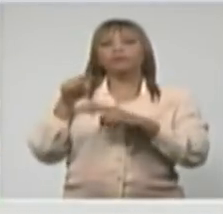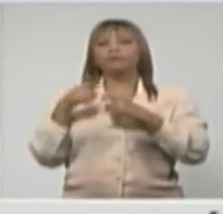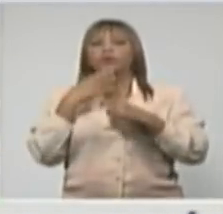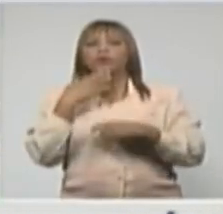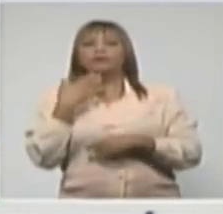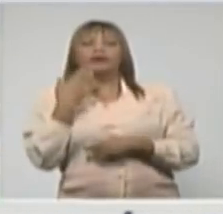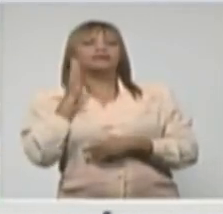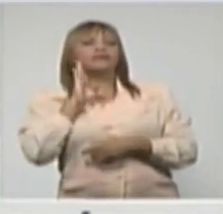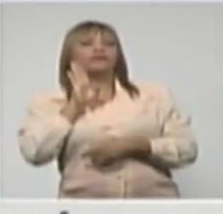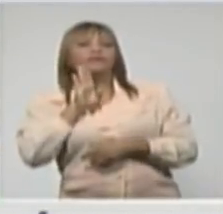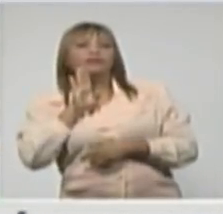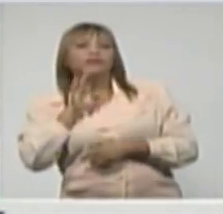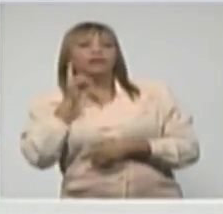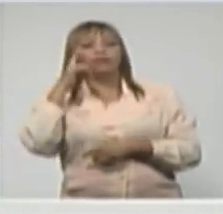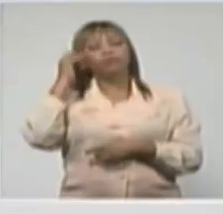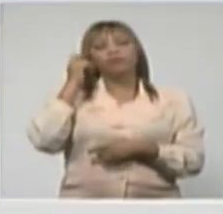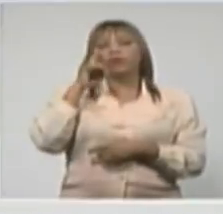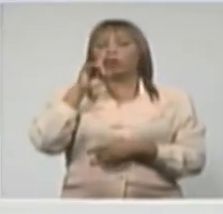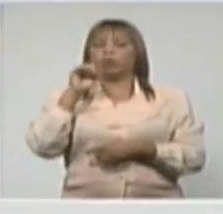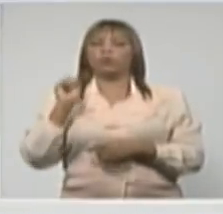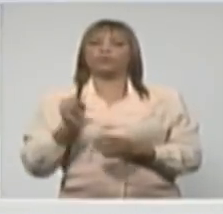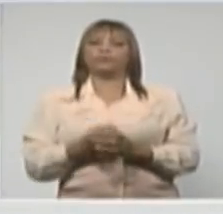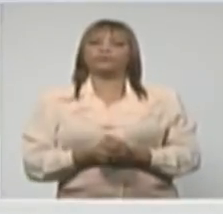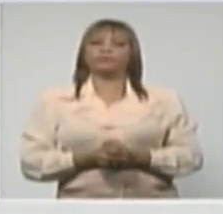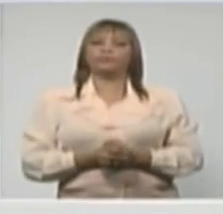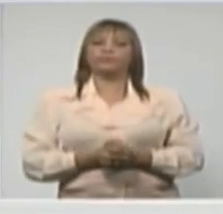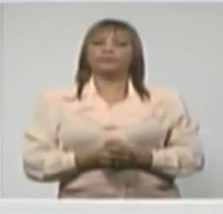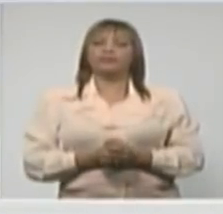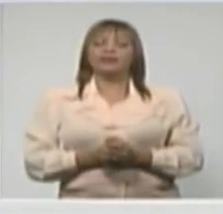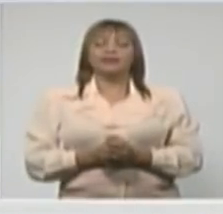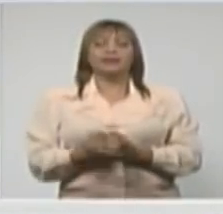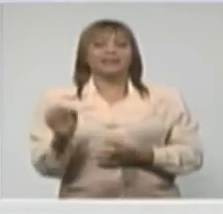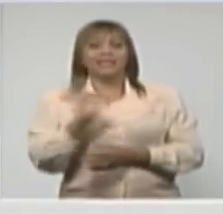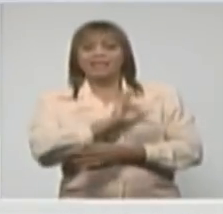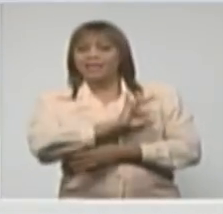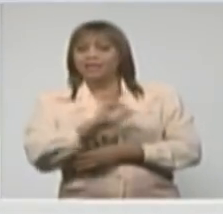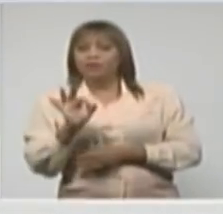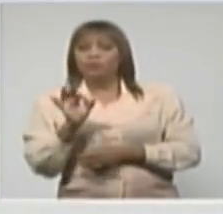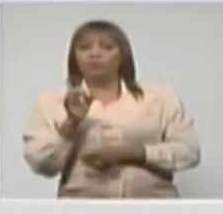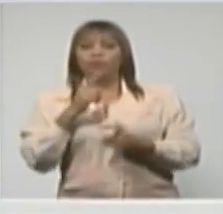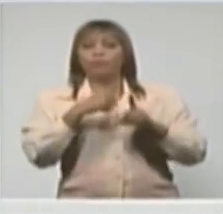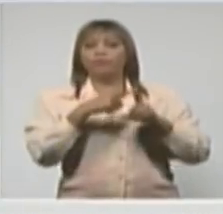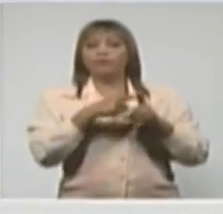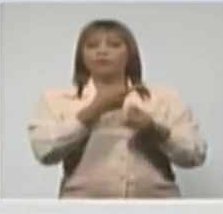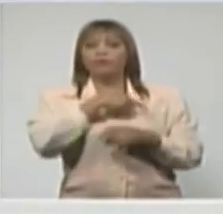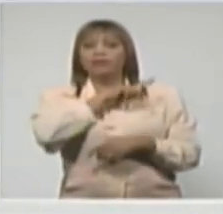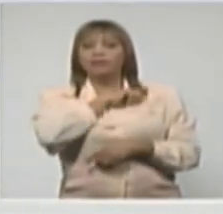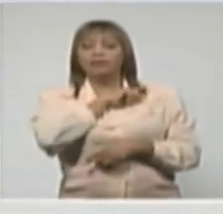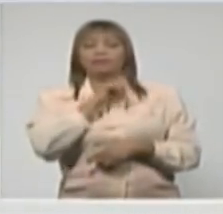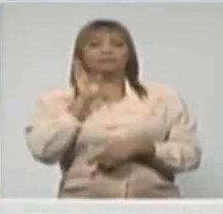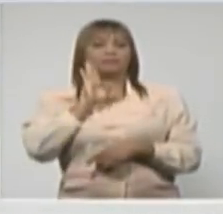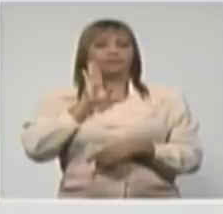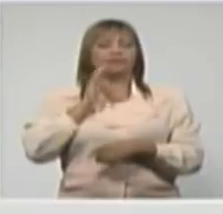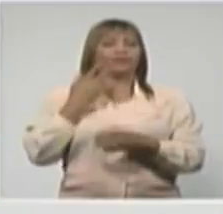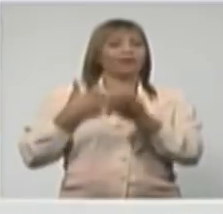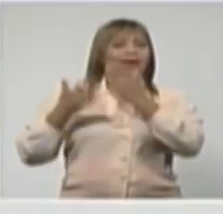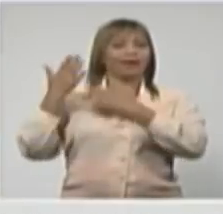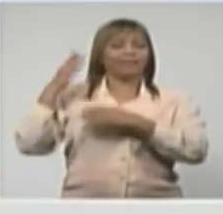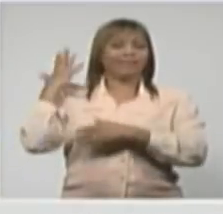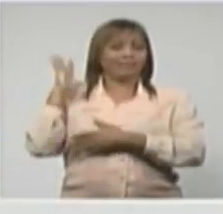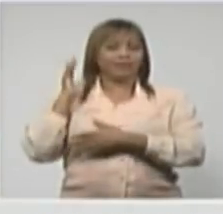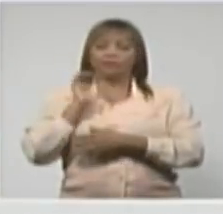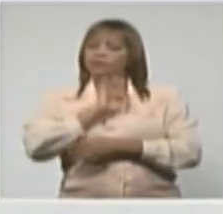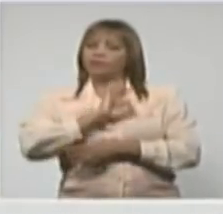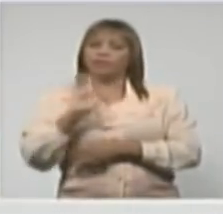o no fue infectado. Ninguno de los casos diagnosticados ayer tiene como fuente de infección el exterior de nuestro país, y de